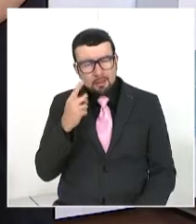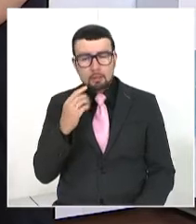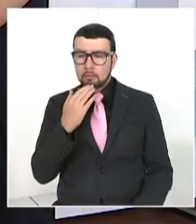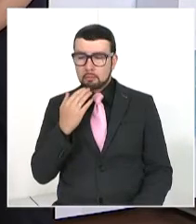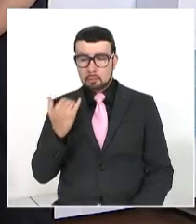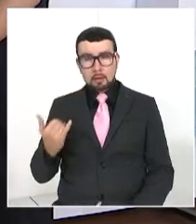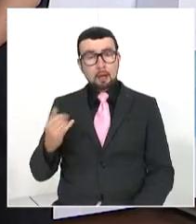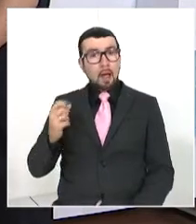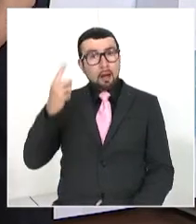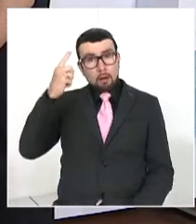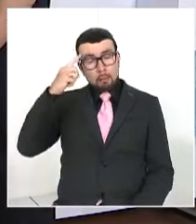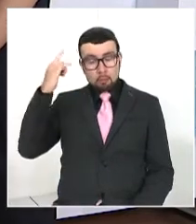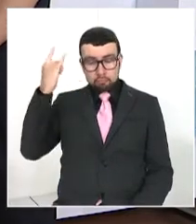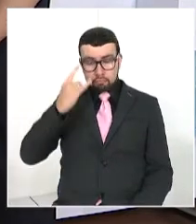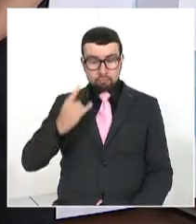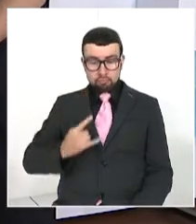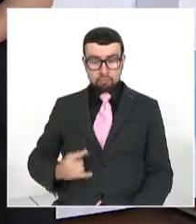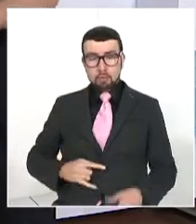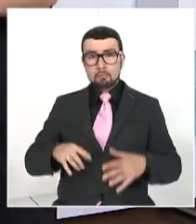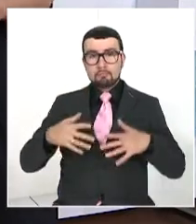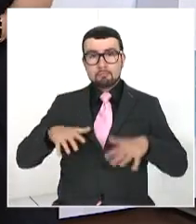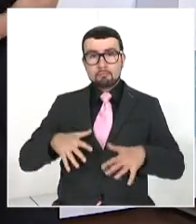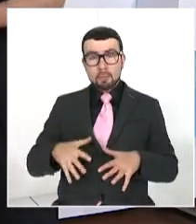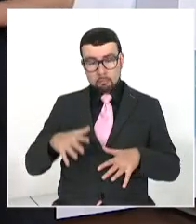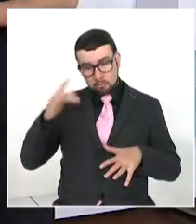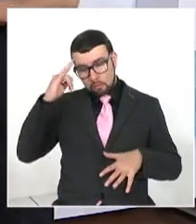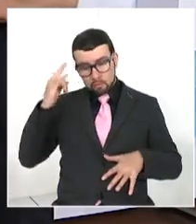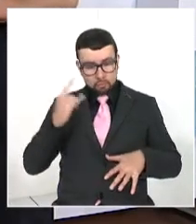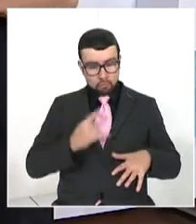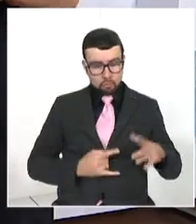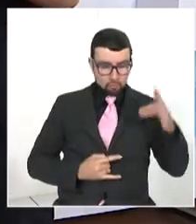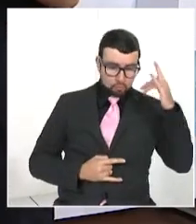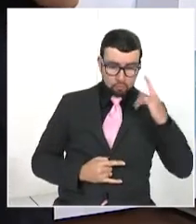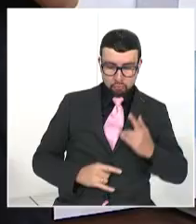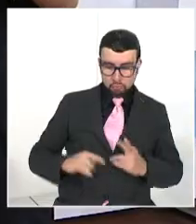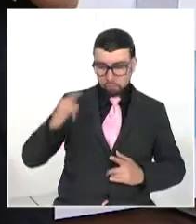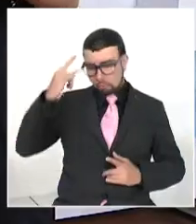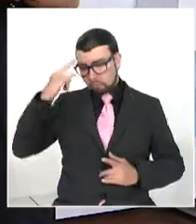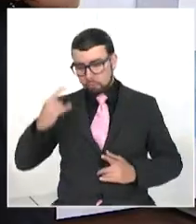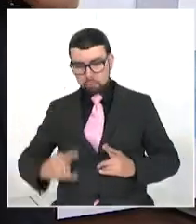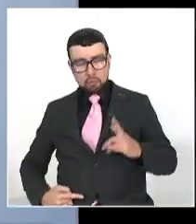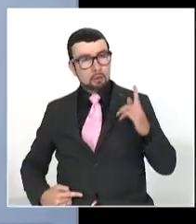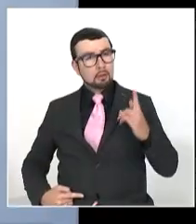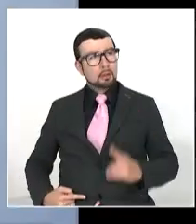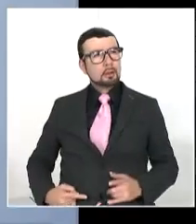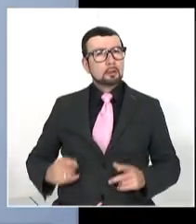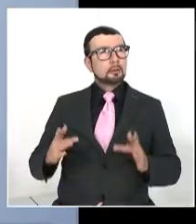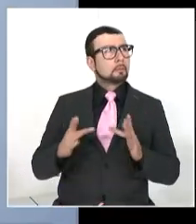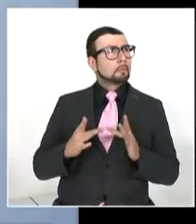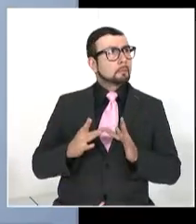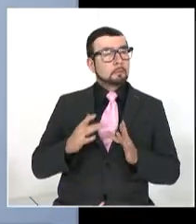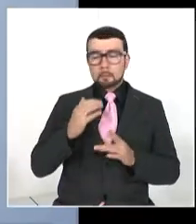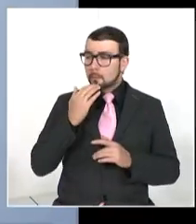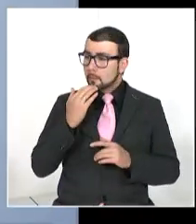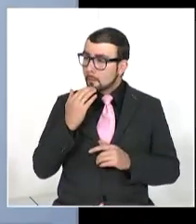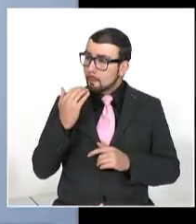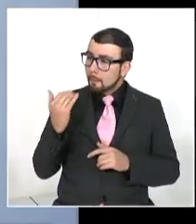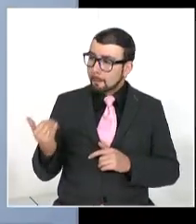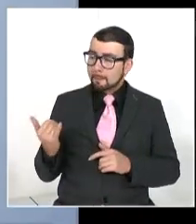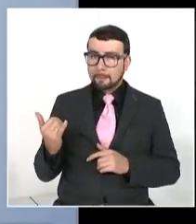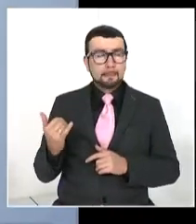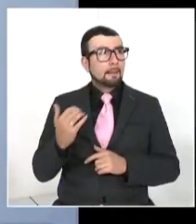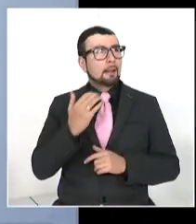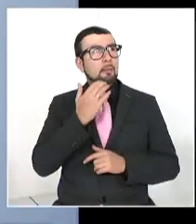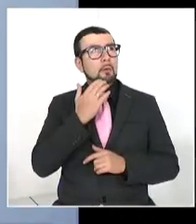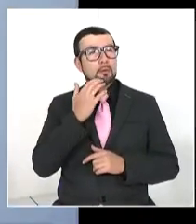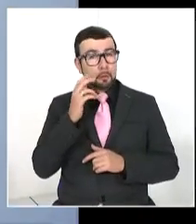nervios están llegando a ciertos lugares del cuerpo, y nosotros poniendo, por ejemplo, una aguja, miren, ustedes aquí